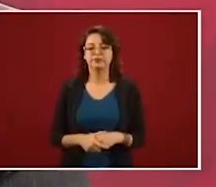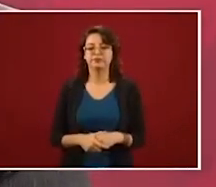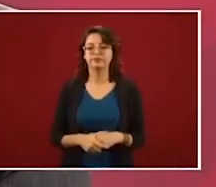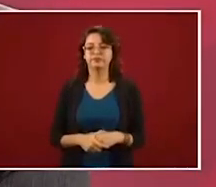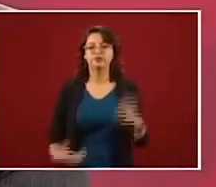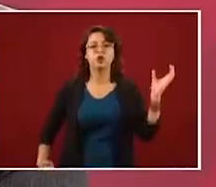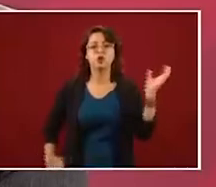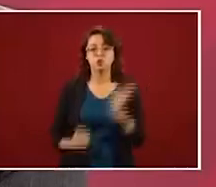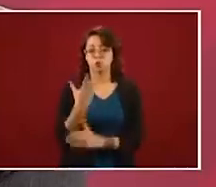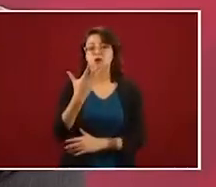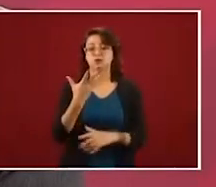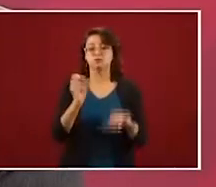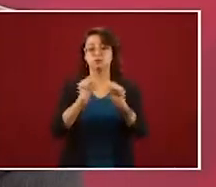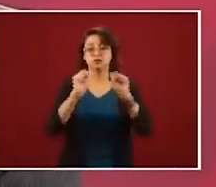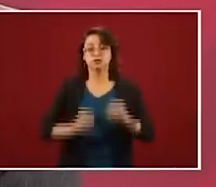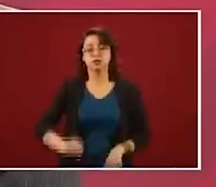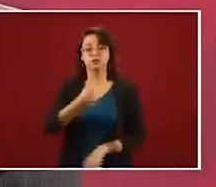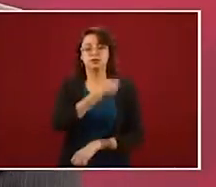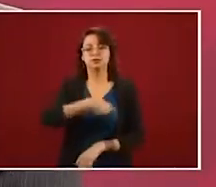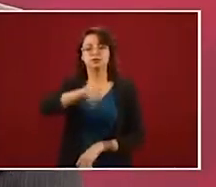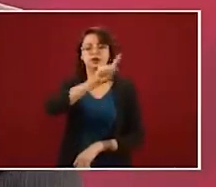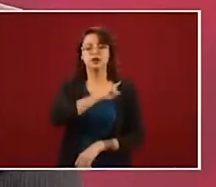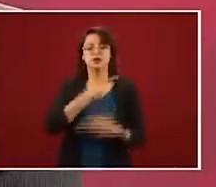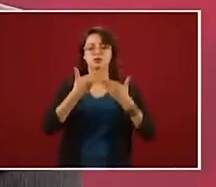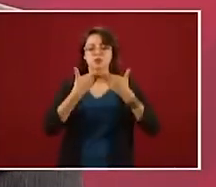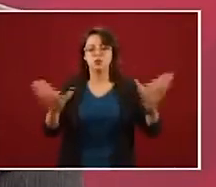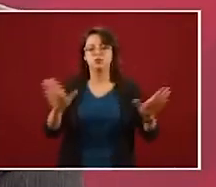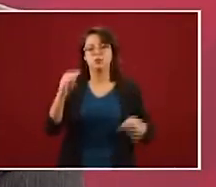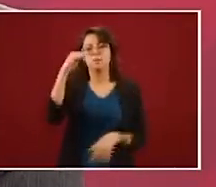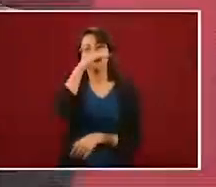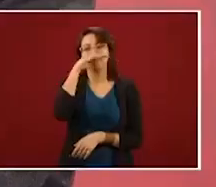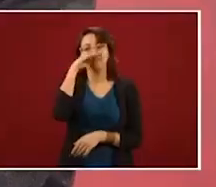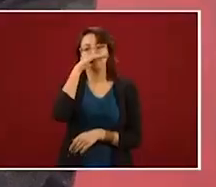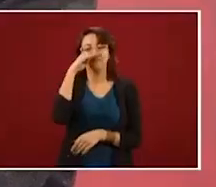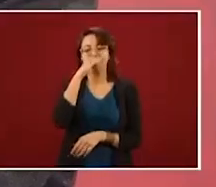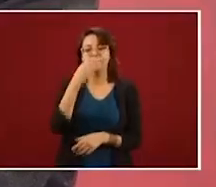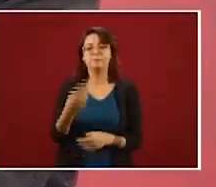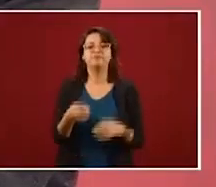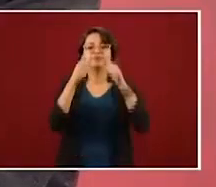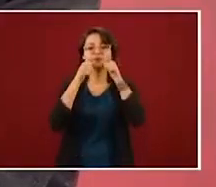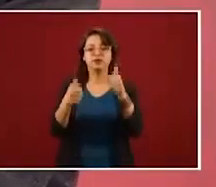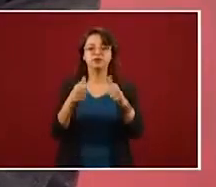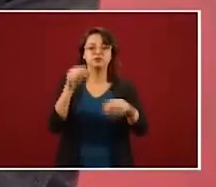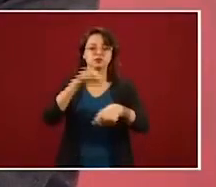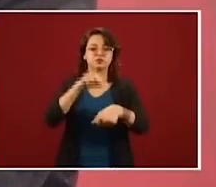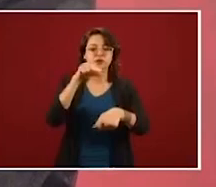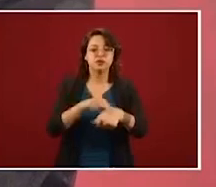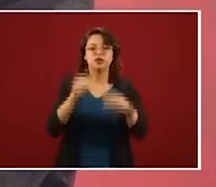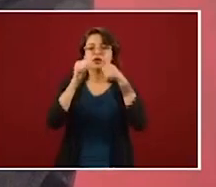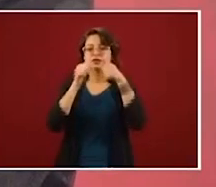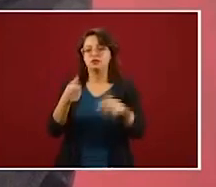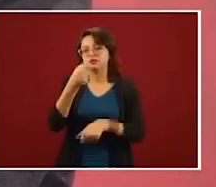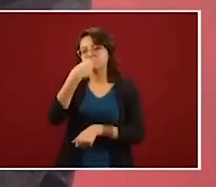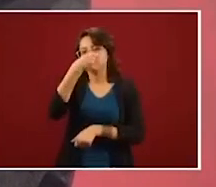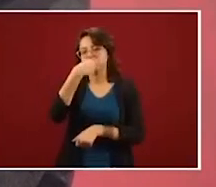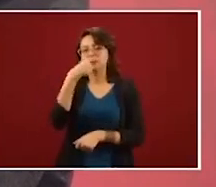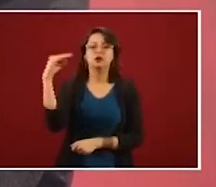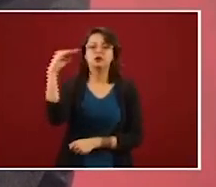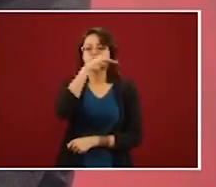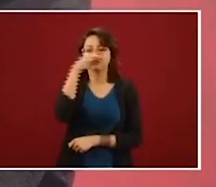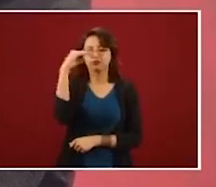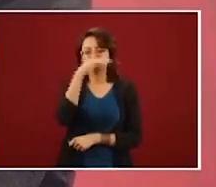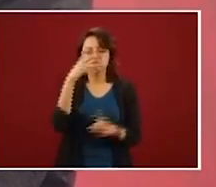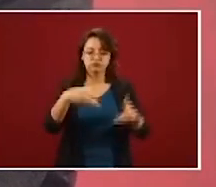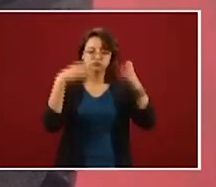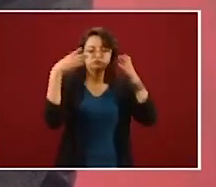nuevo sistema de salud pública, de atención médica y de medicamentos gratuitos, trabajar, lo